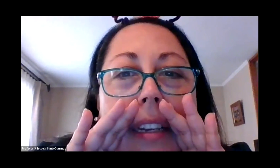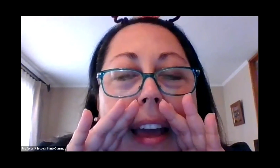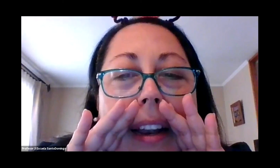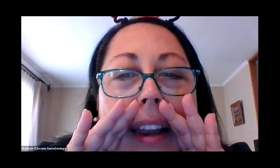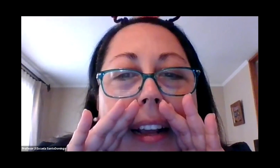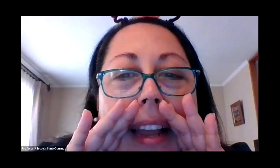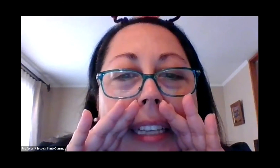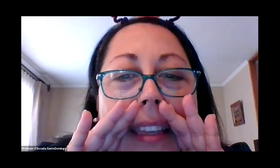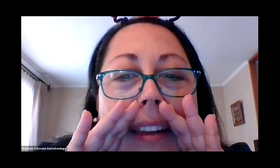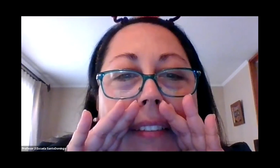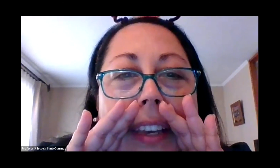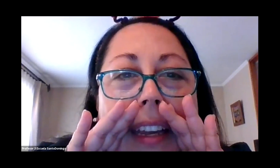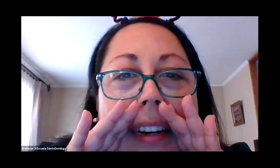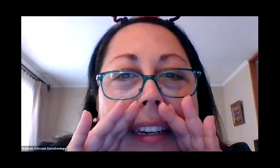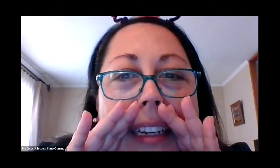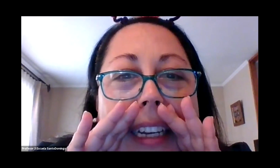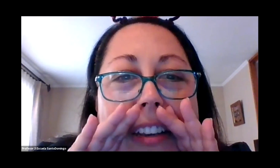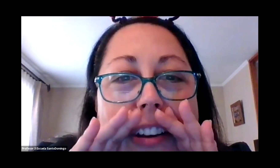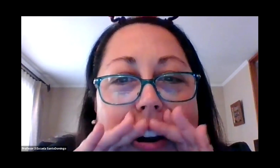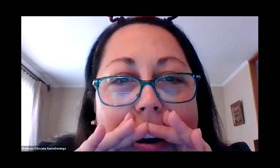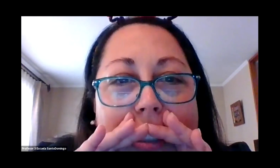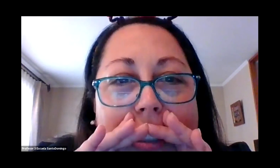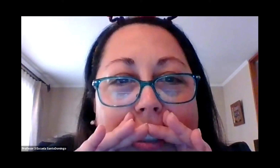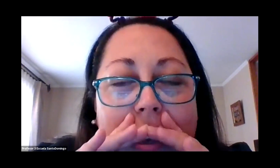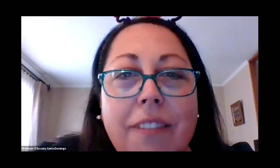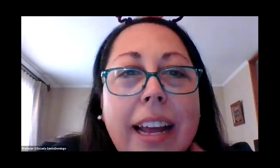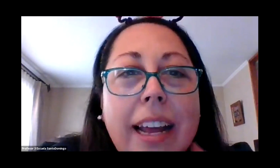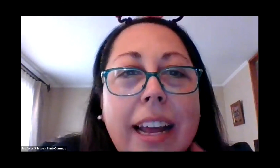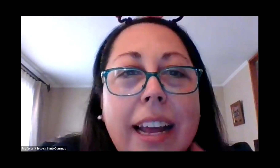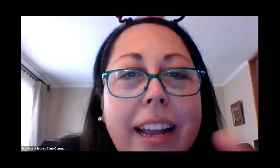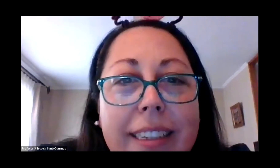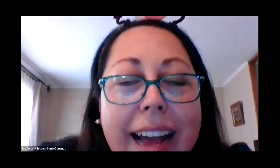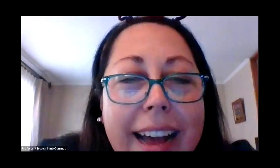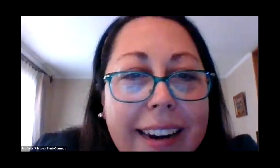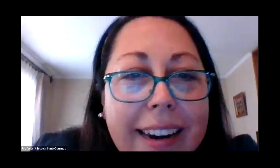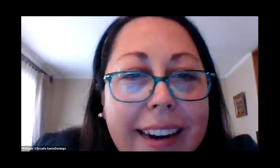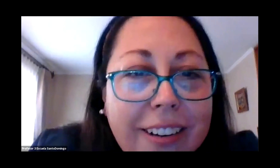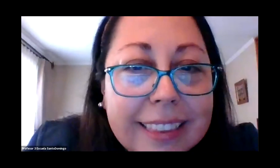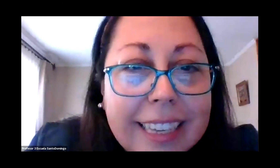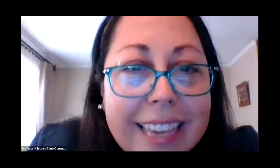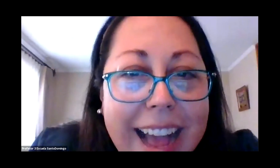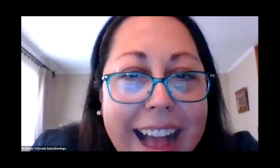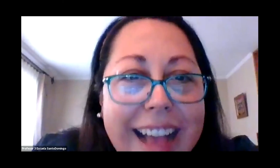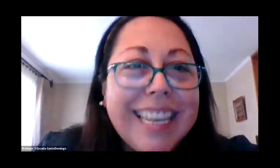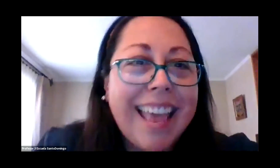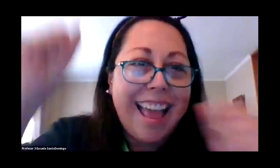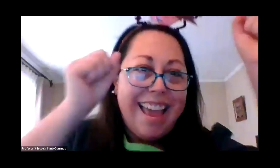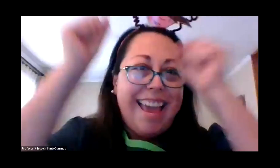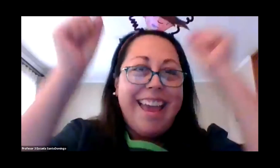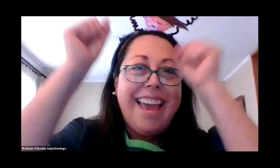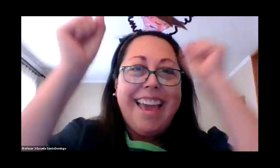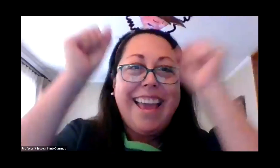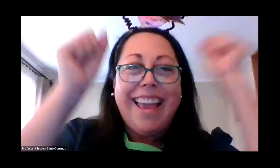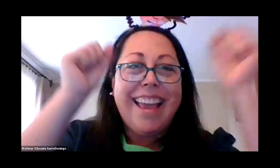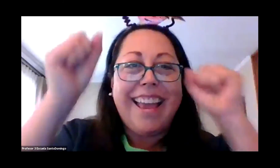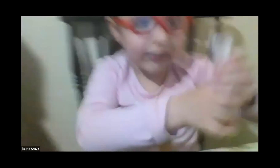a cocinar en la clase del viernes, niños. Van a cocinar con las